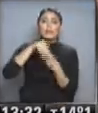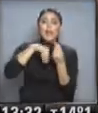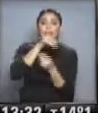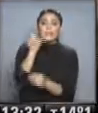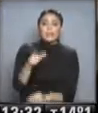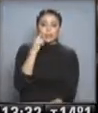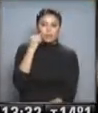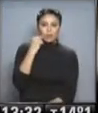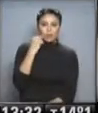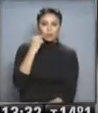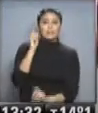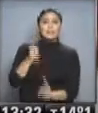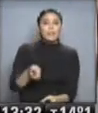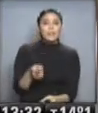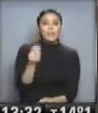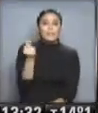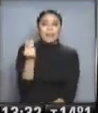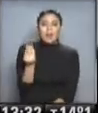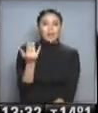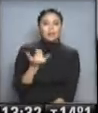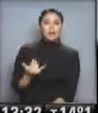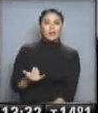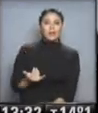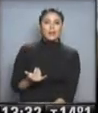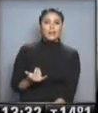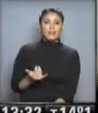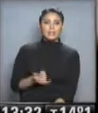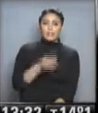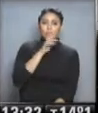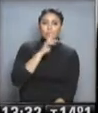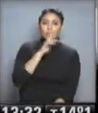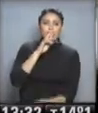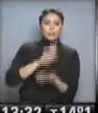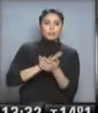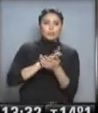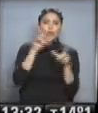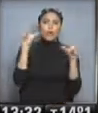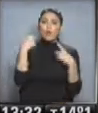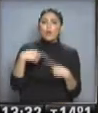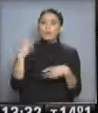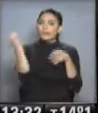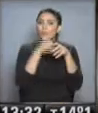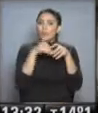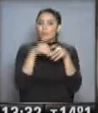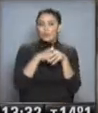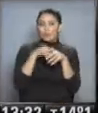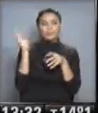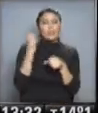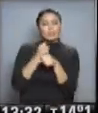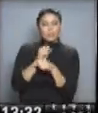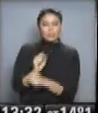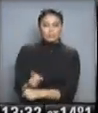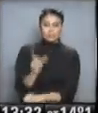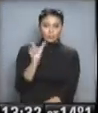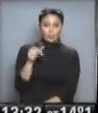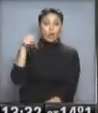Gleiser y además por lo valioso de todo lo que tiene, ¿no? Juana, lo que es material de archivo, todo lo que representa el trabajo de Gleiser. Dicho sea de